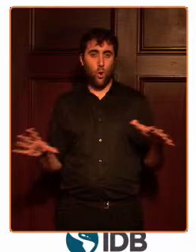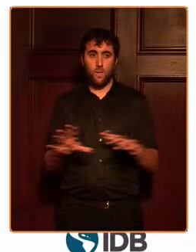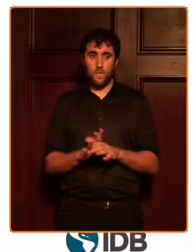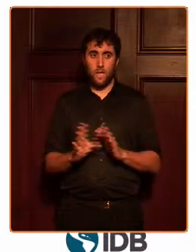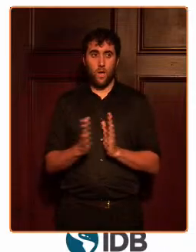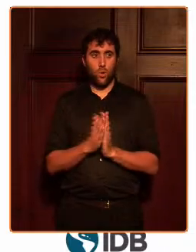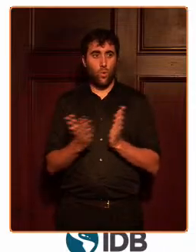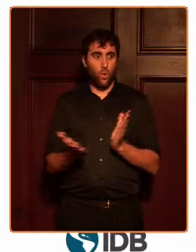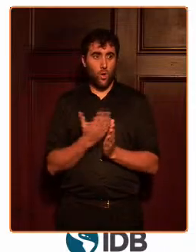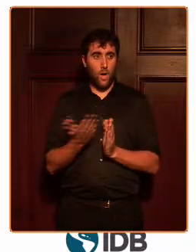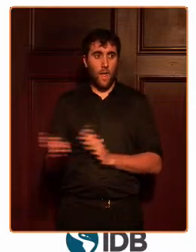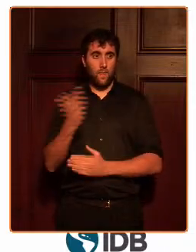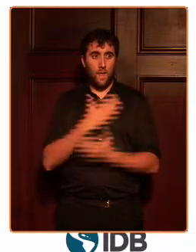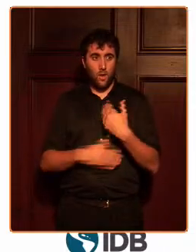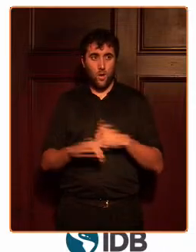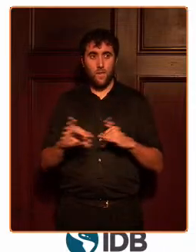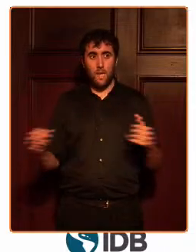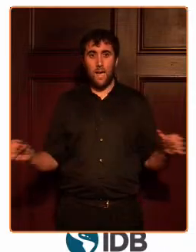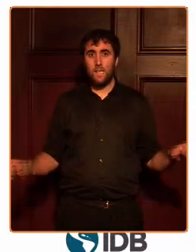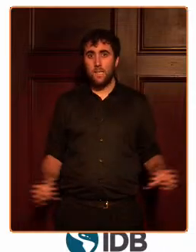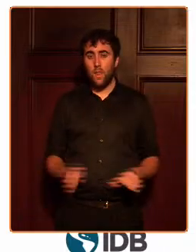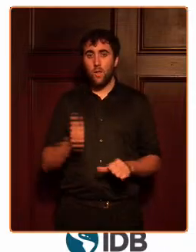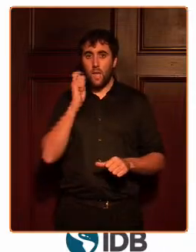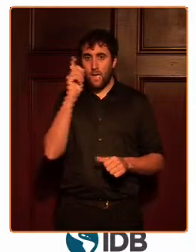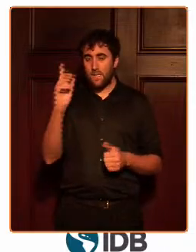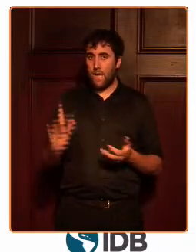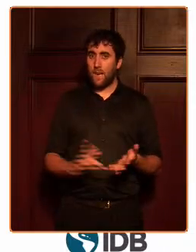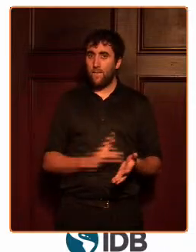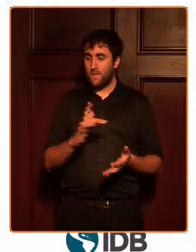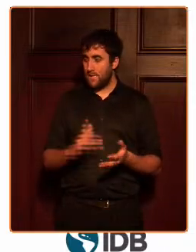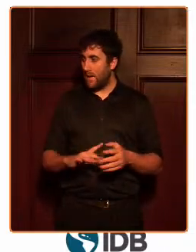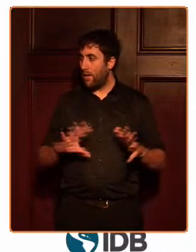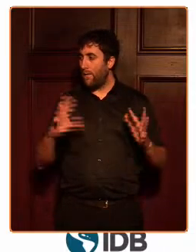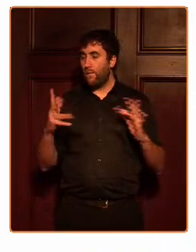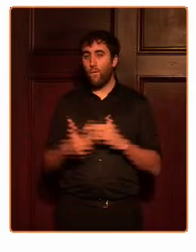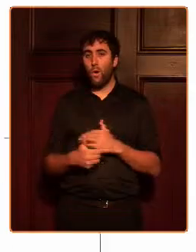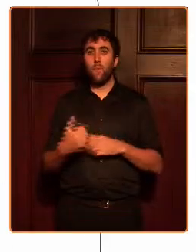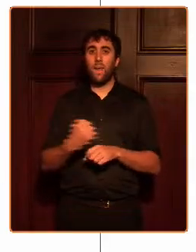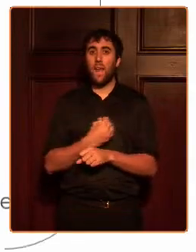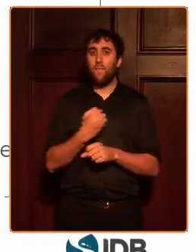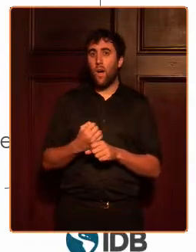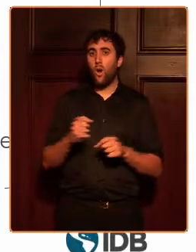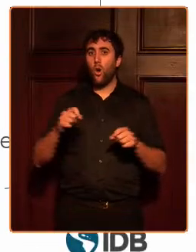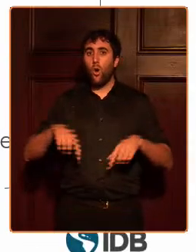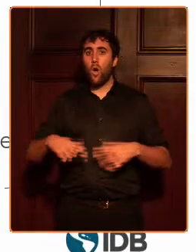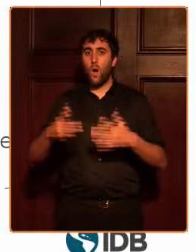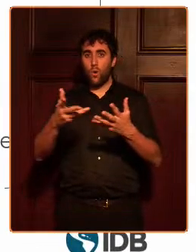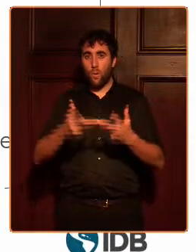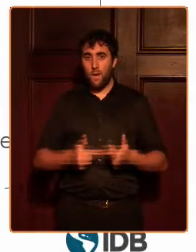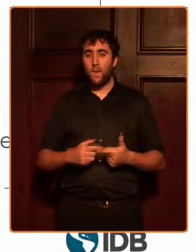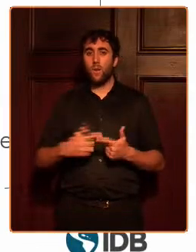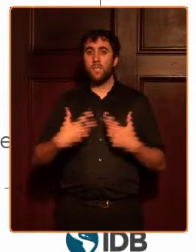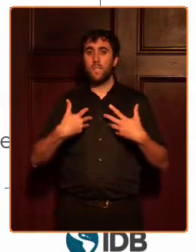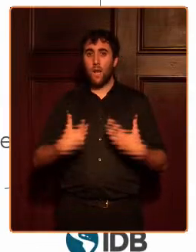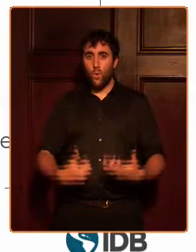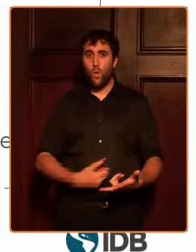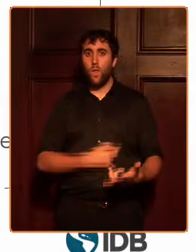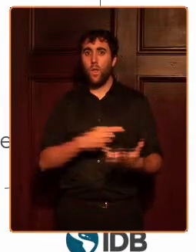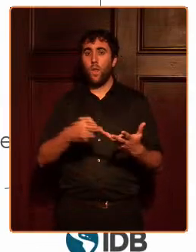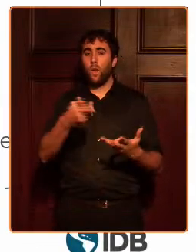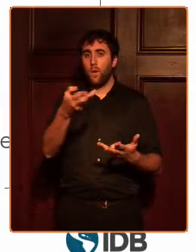anteriores. Donde más se está utilizando inteligencia artificial es justamente en las áreas de STEM y de salud. Y